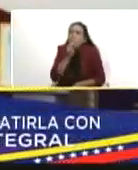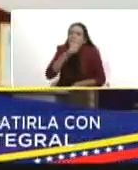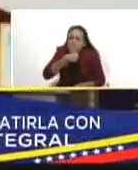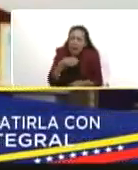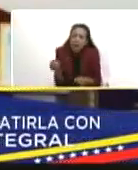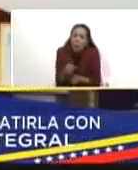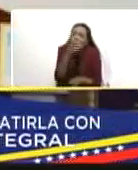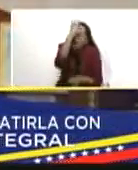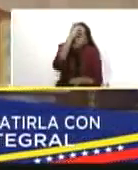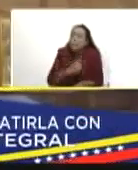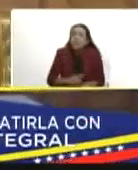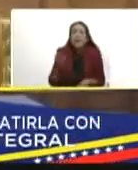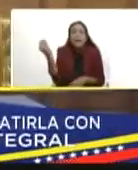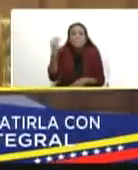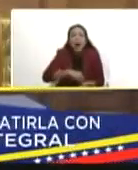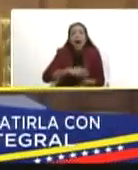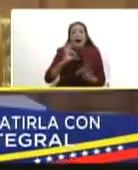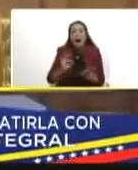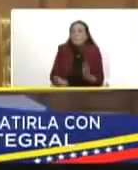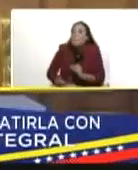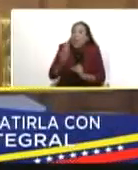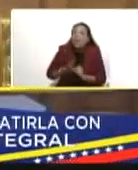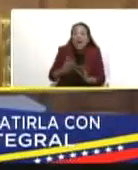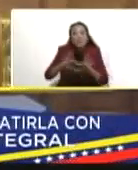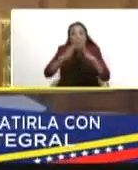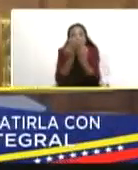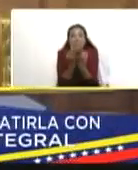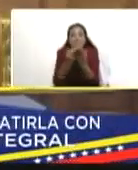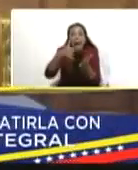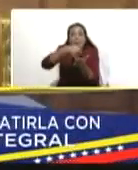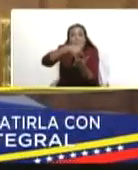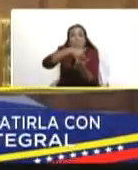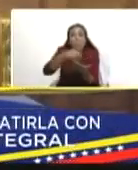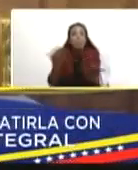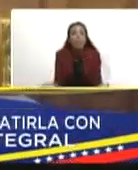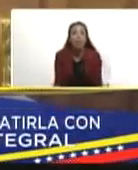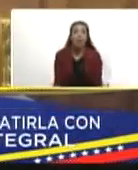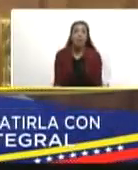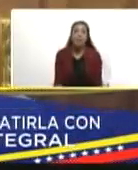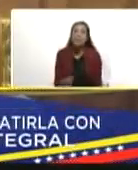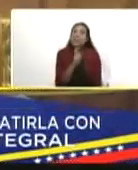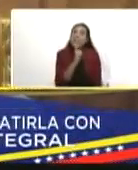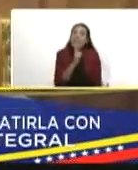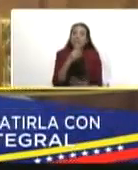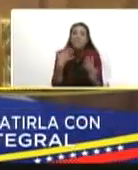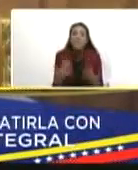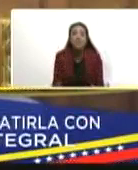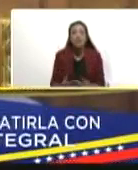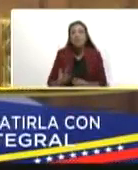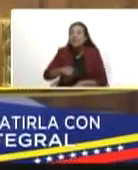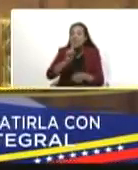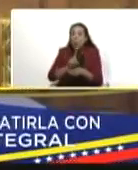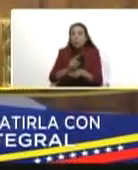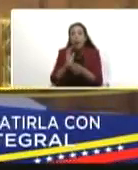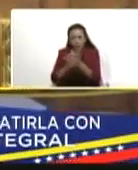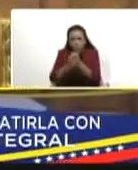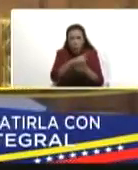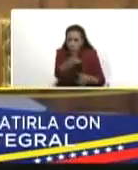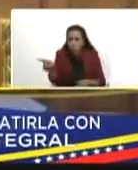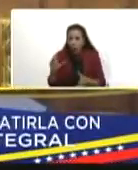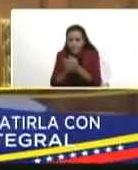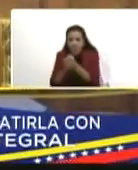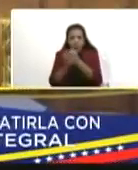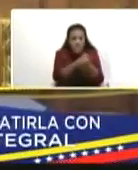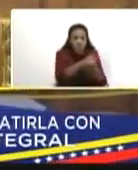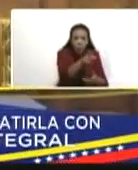las adultas mayores prioridad la familia prioridad compañero